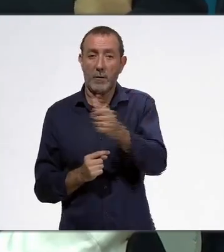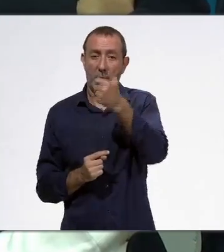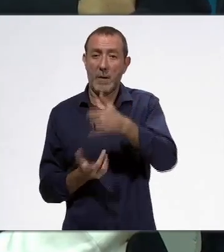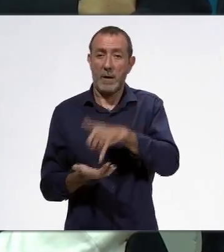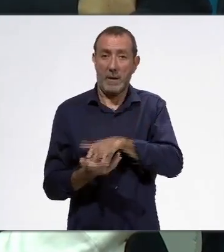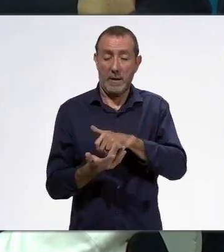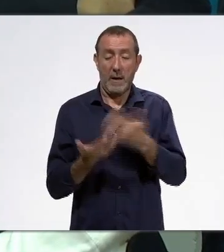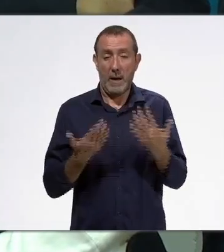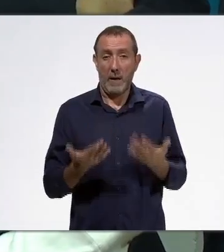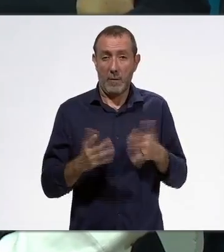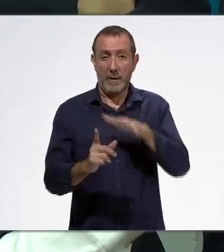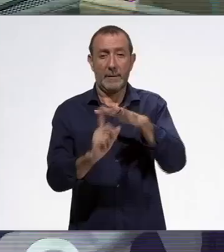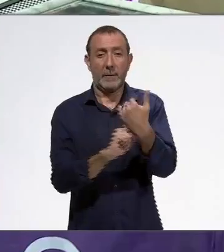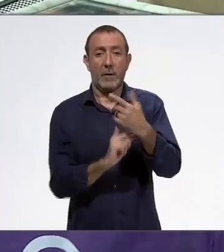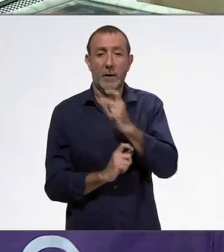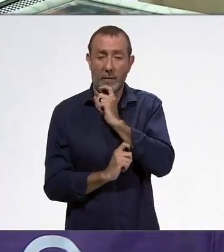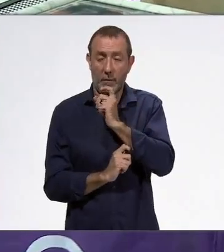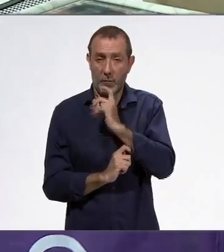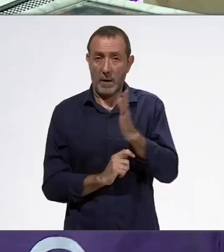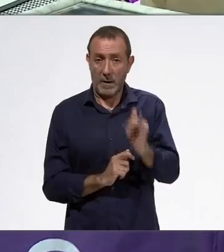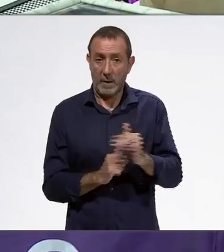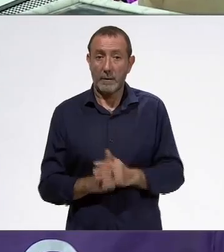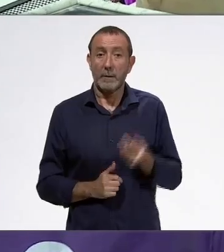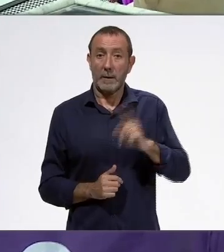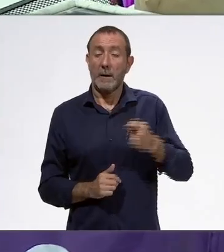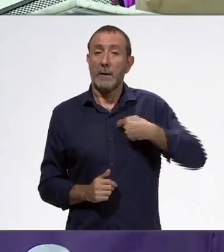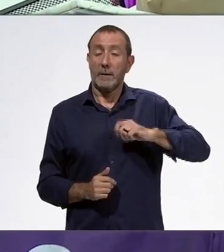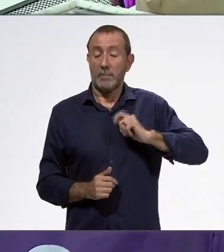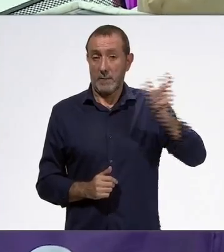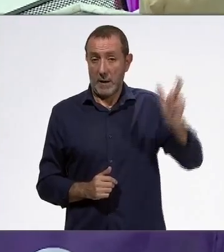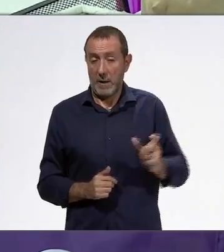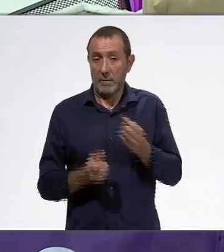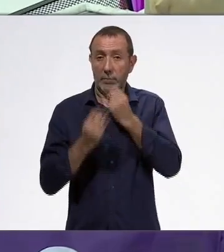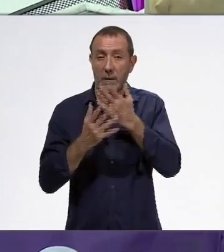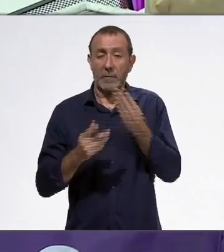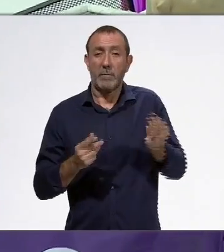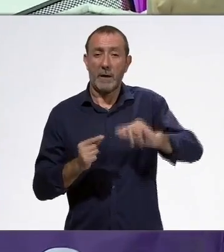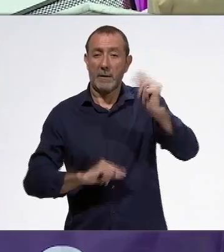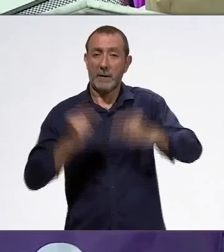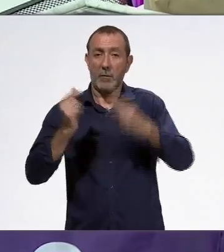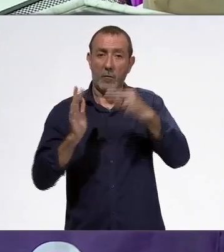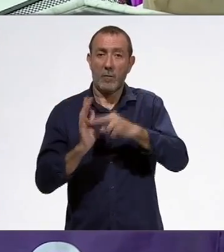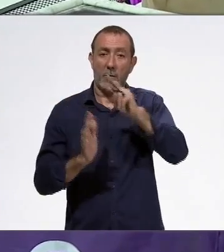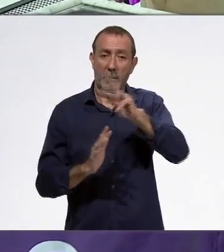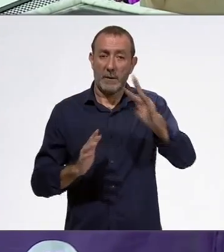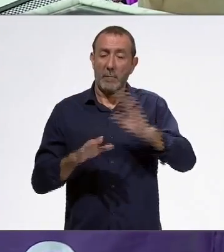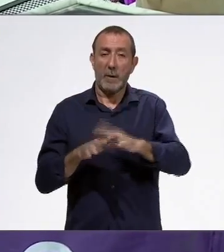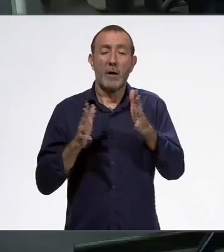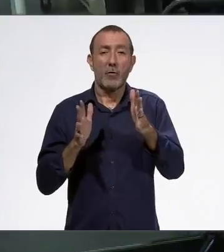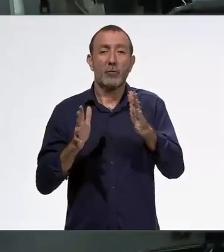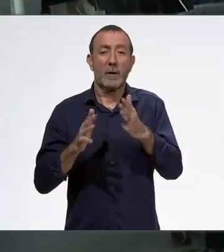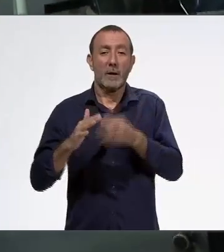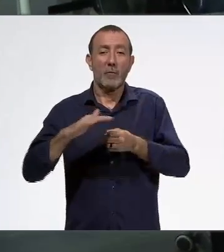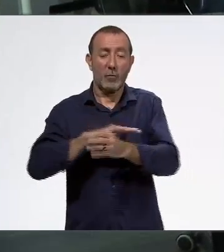vulnerables sobre todo en estos momentos difíciles además España ha recordado el incremento de los presupuestos en 2023 para la consejería de